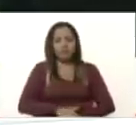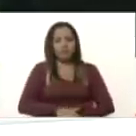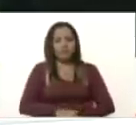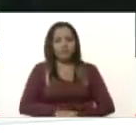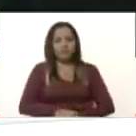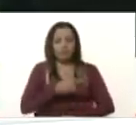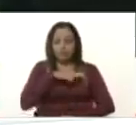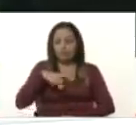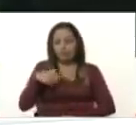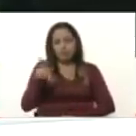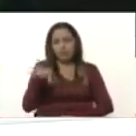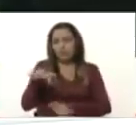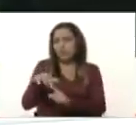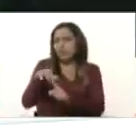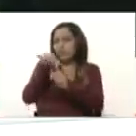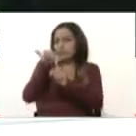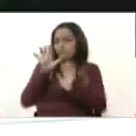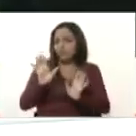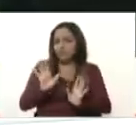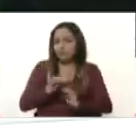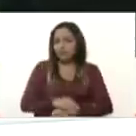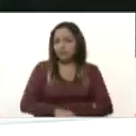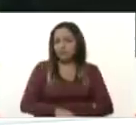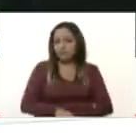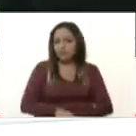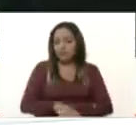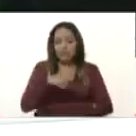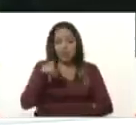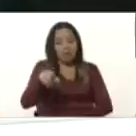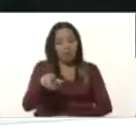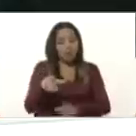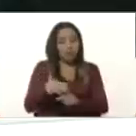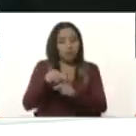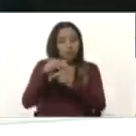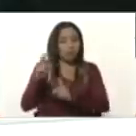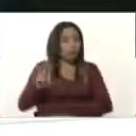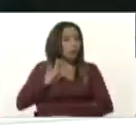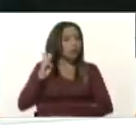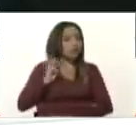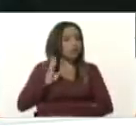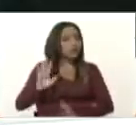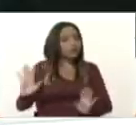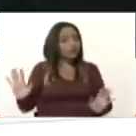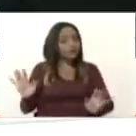Nosotros no lo elegimos. Lo eligieron en Washington.